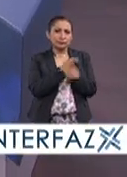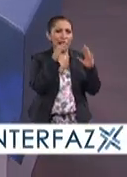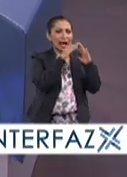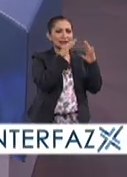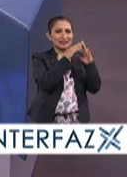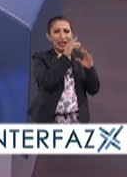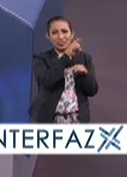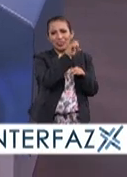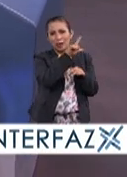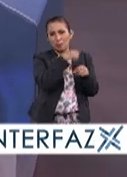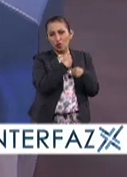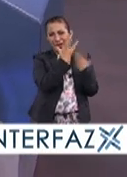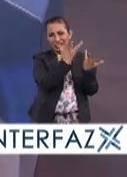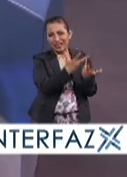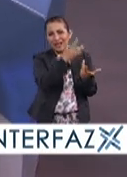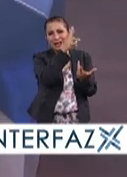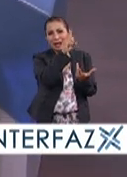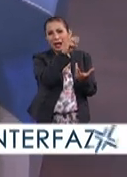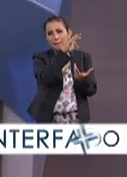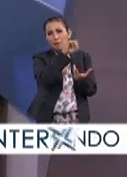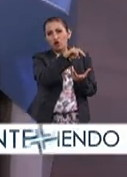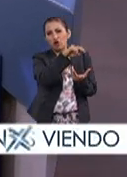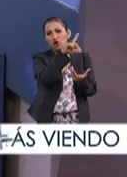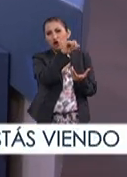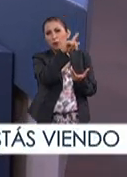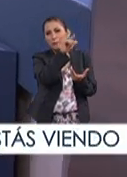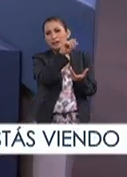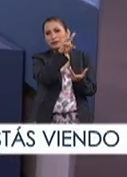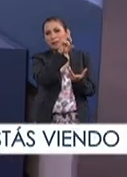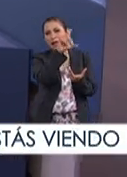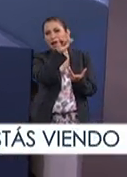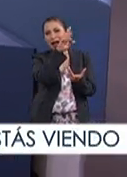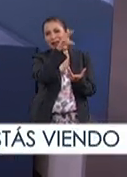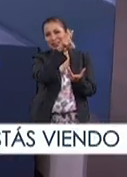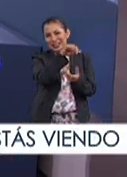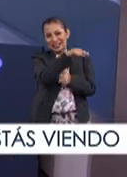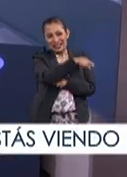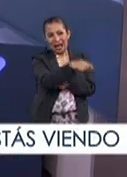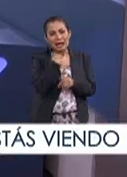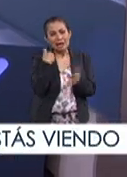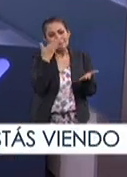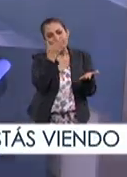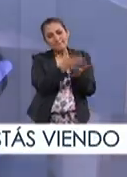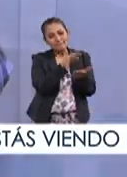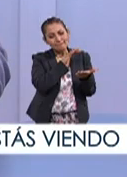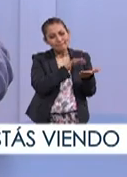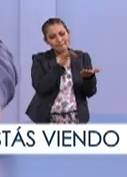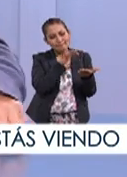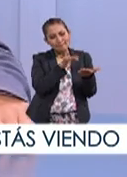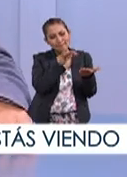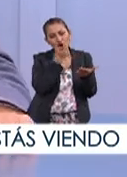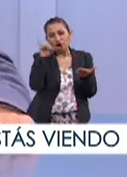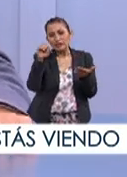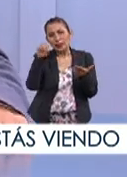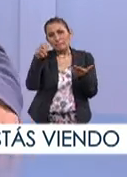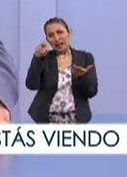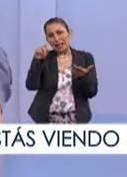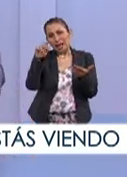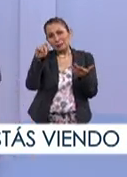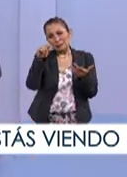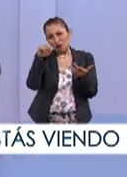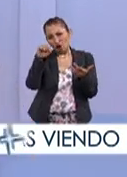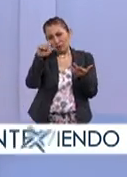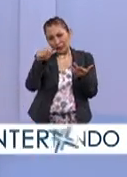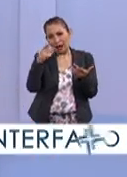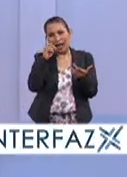del poeta Ramón López Velarde, y allí, bueno, pues José María Espinaza, que